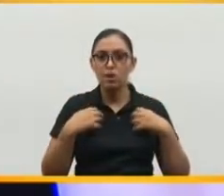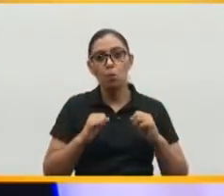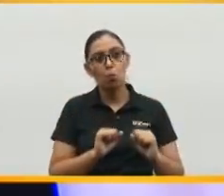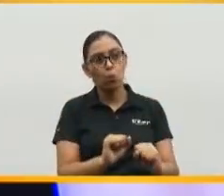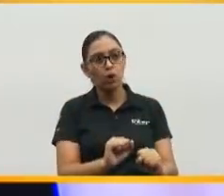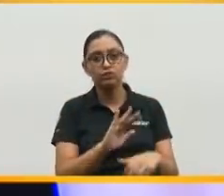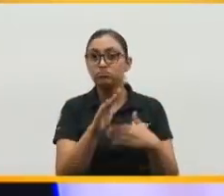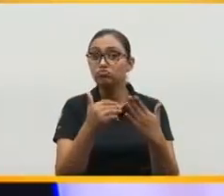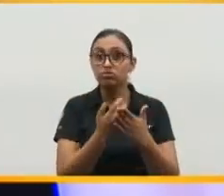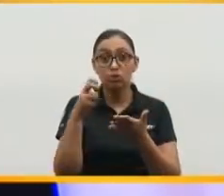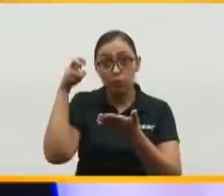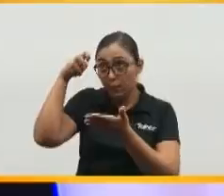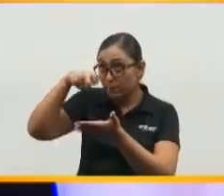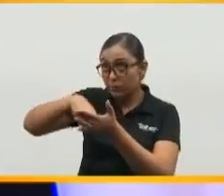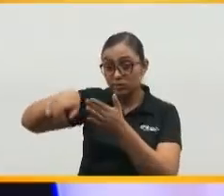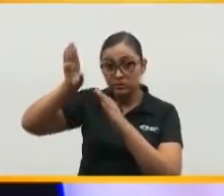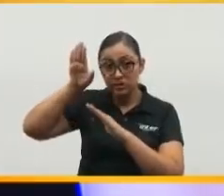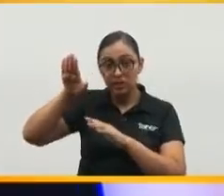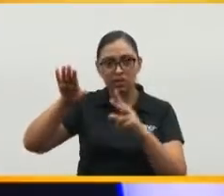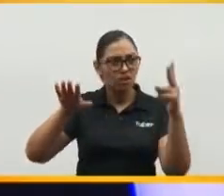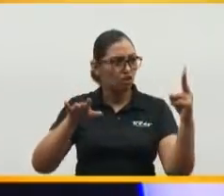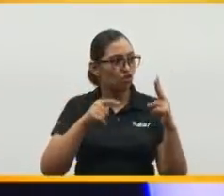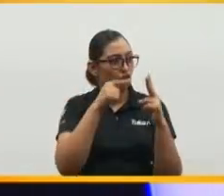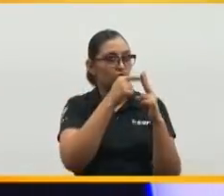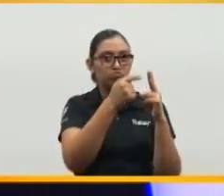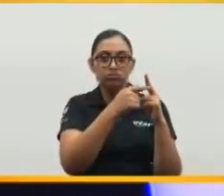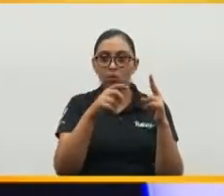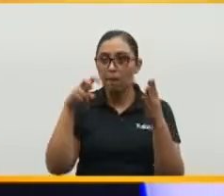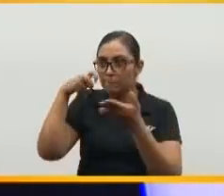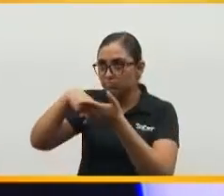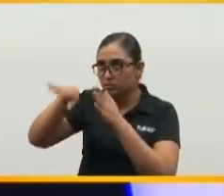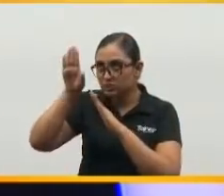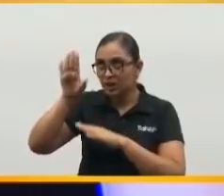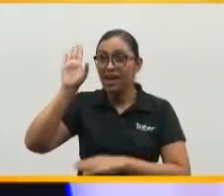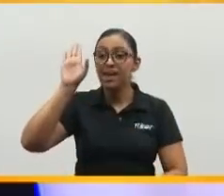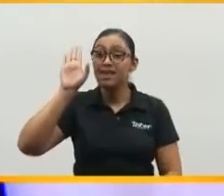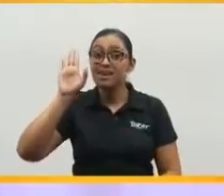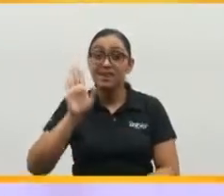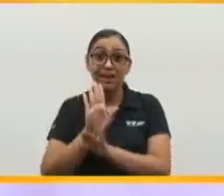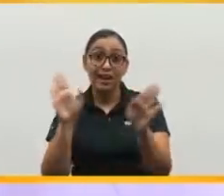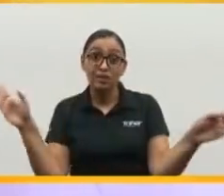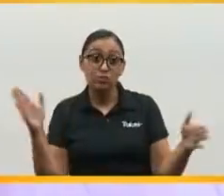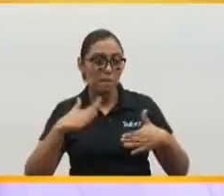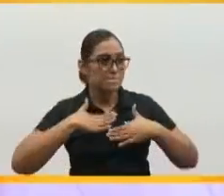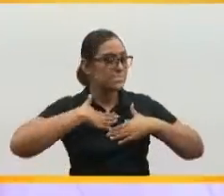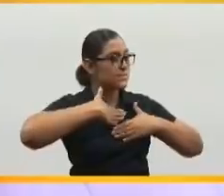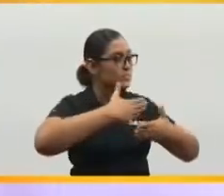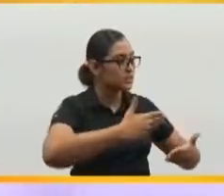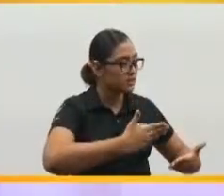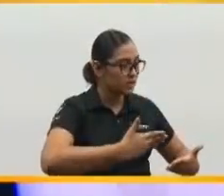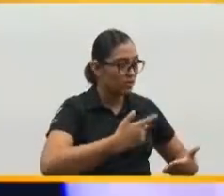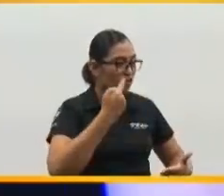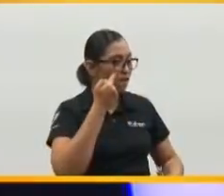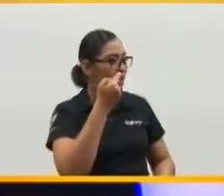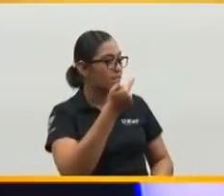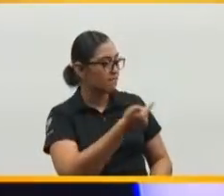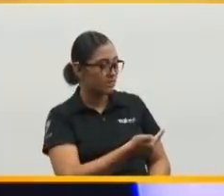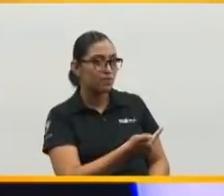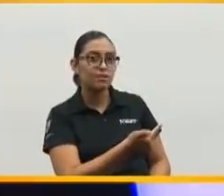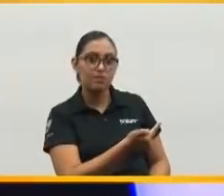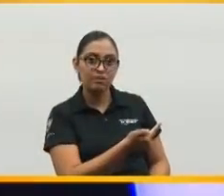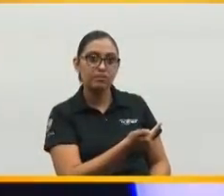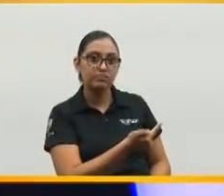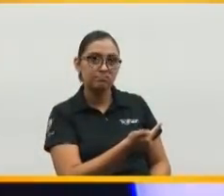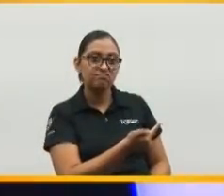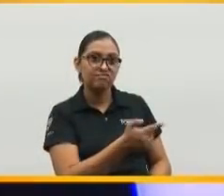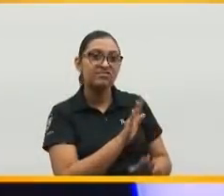Ambos se postraron y en su misericordia, al ver la adoración que habían presentado y el reconocimiento,